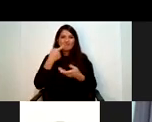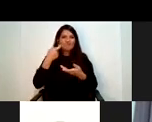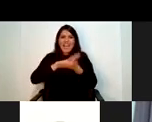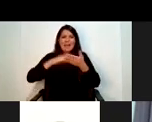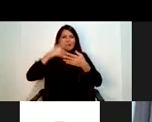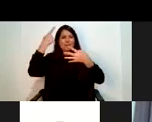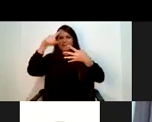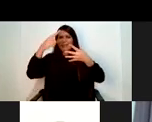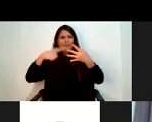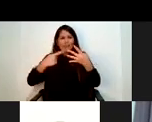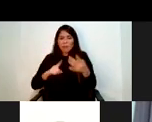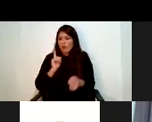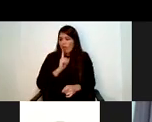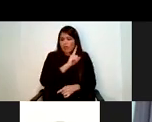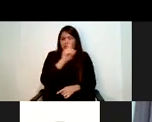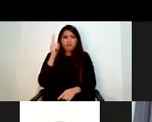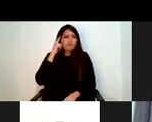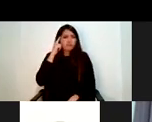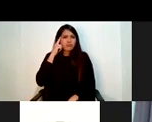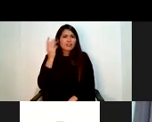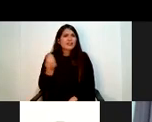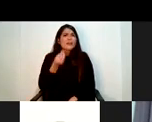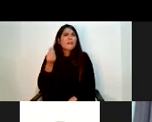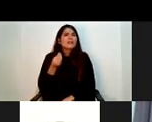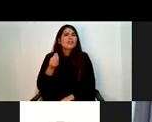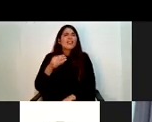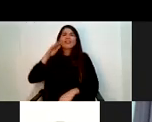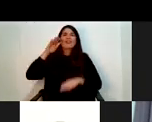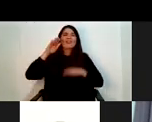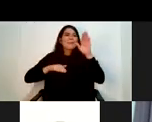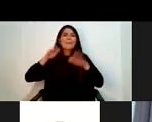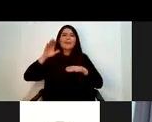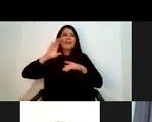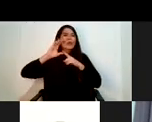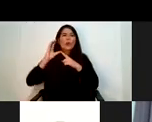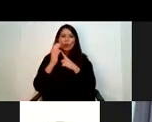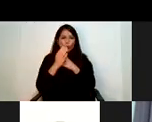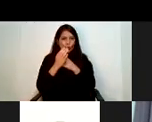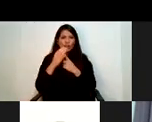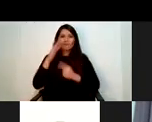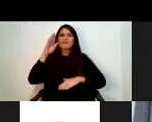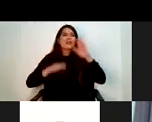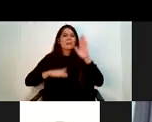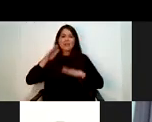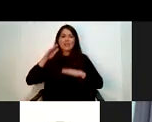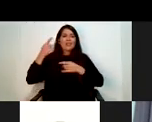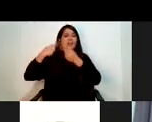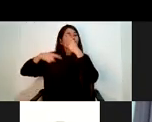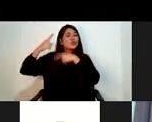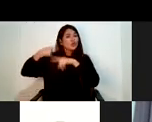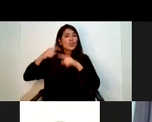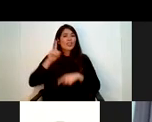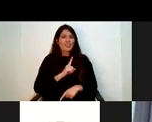diferentes, porque ¿qué pasa con este concepto? Depende de factores culturales, depende de la historia de cada